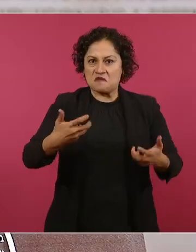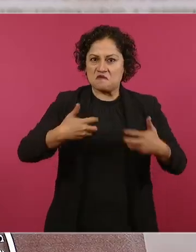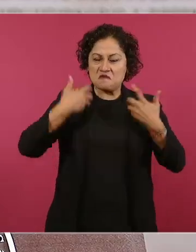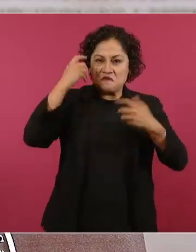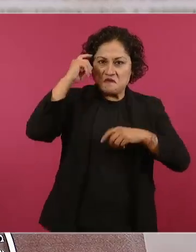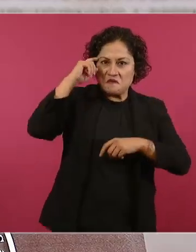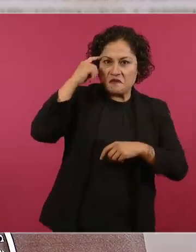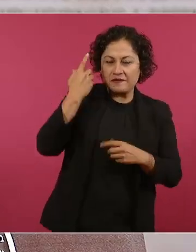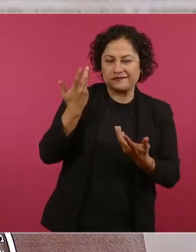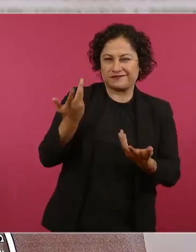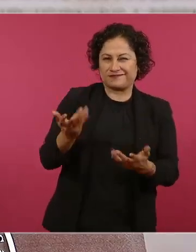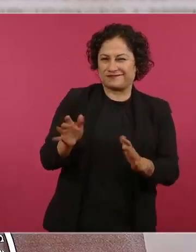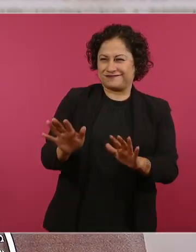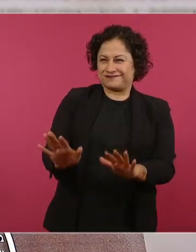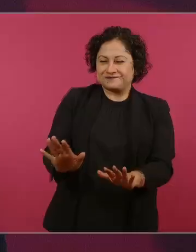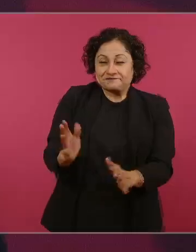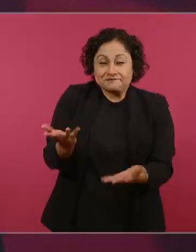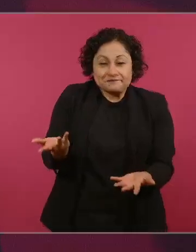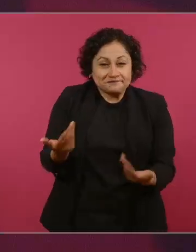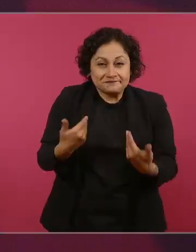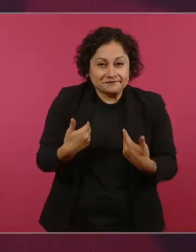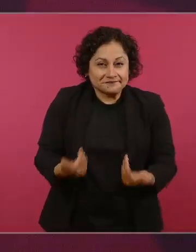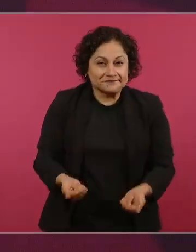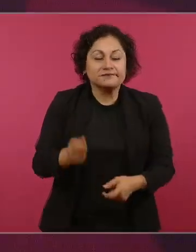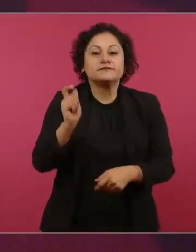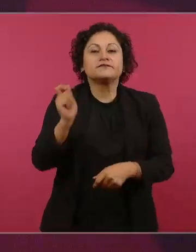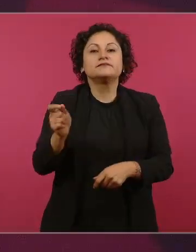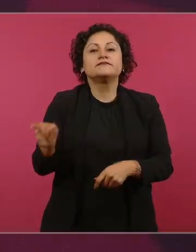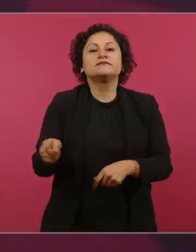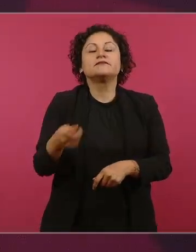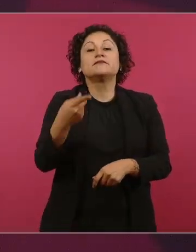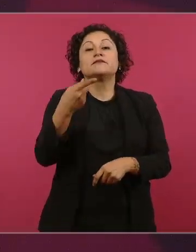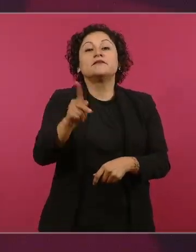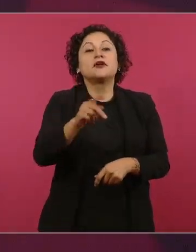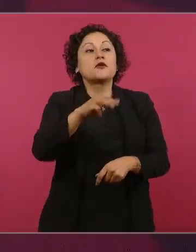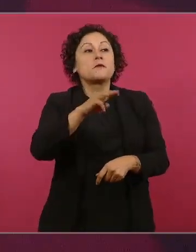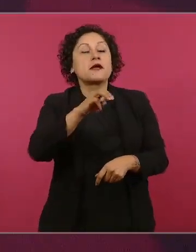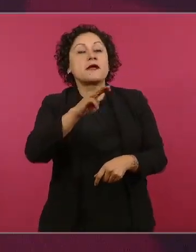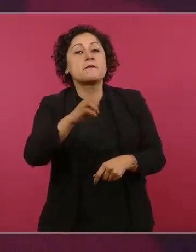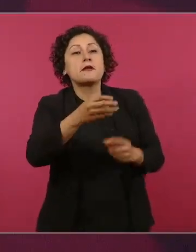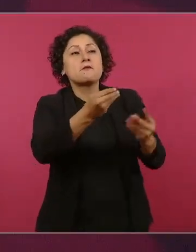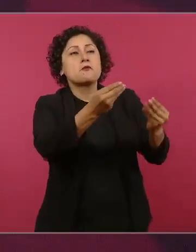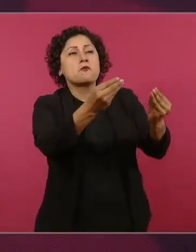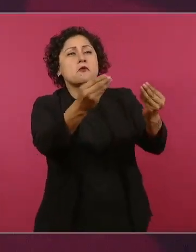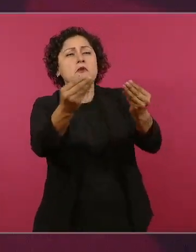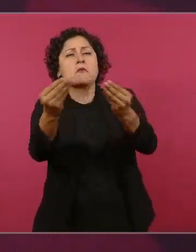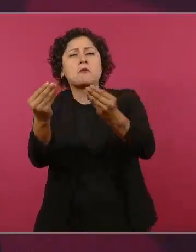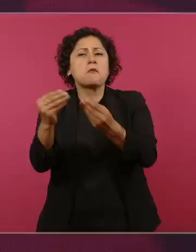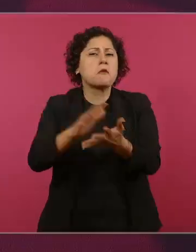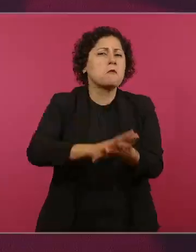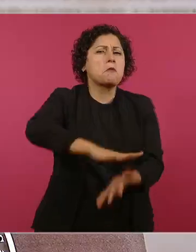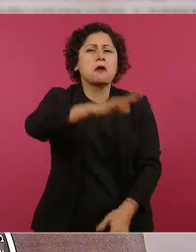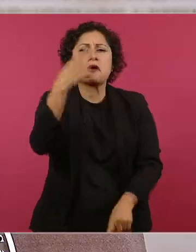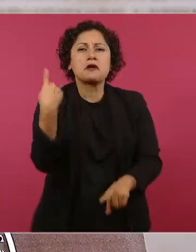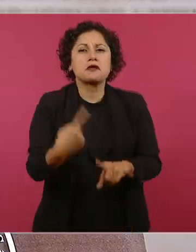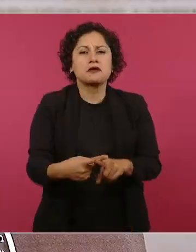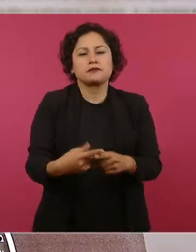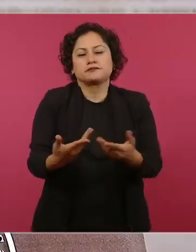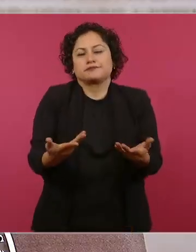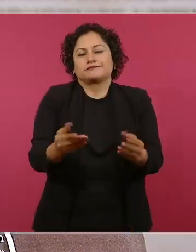el personaje que más provoca es el presidente Andrés Manuel López Obrador. Todos lo hemos visto. Muchos de